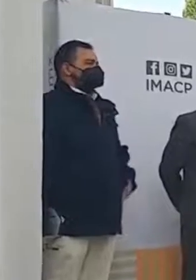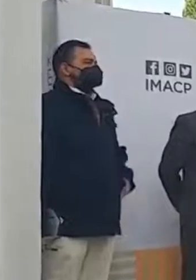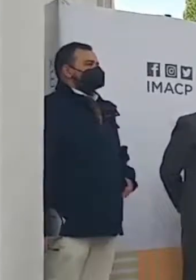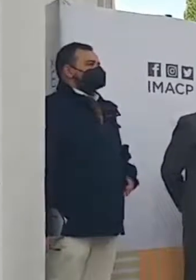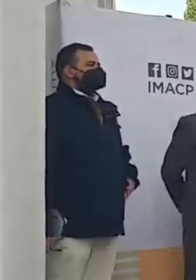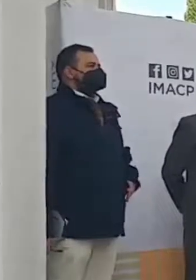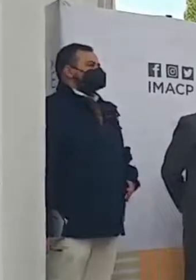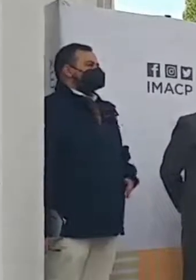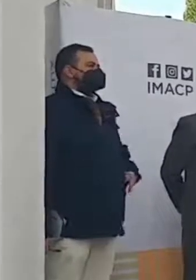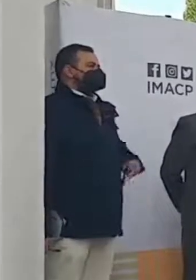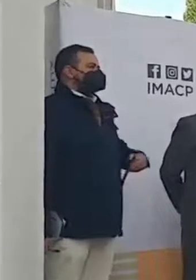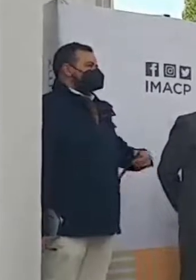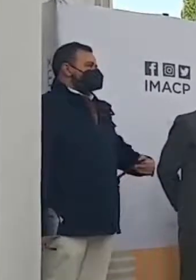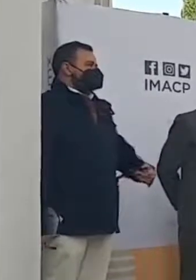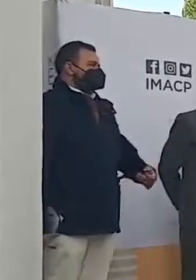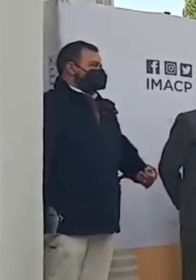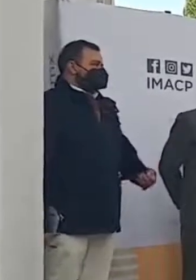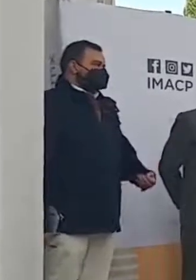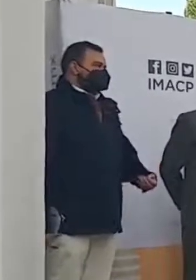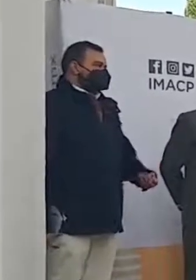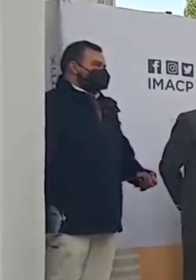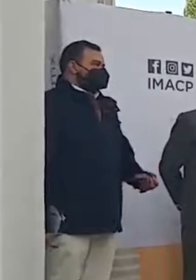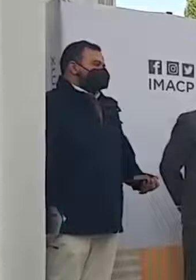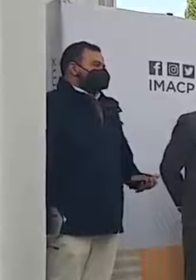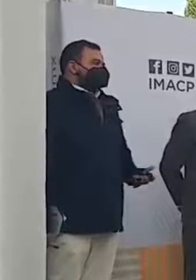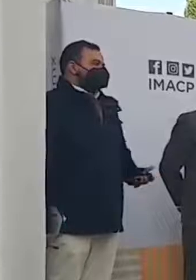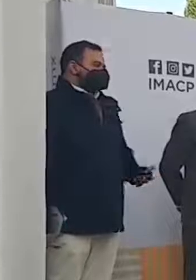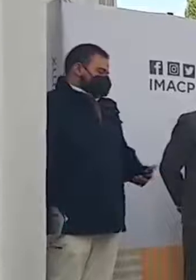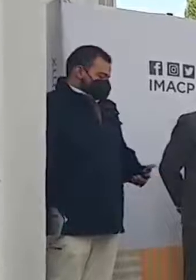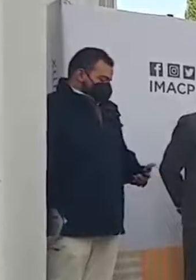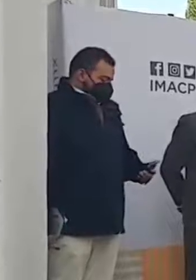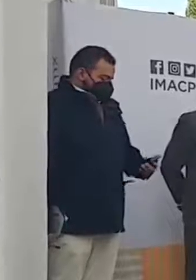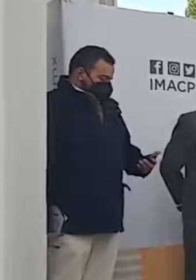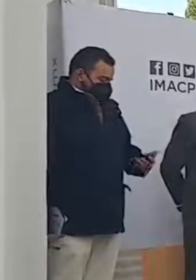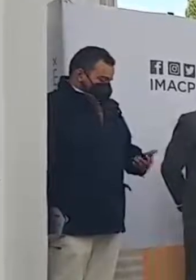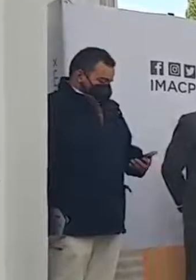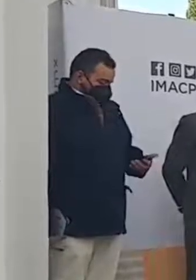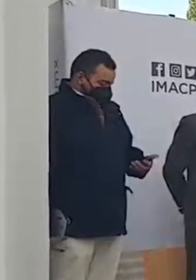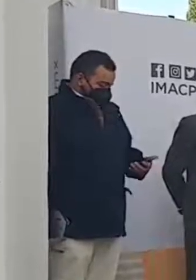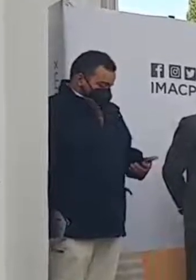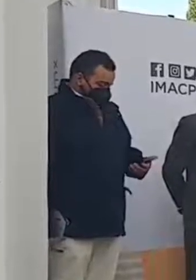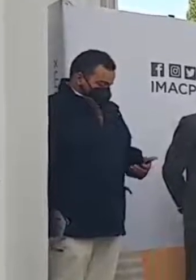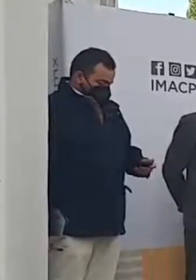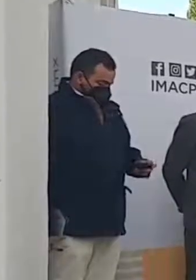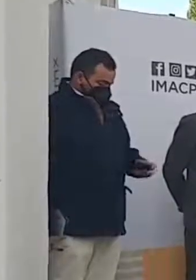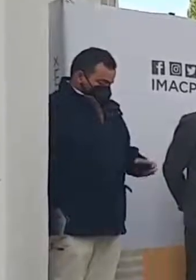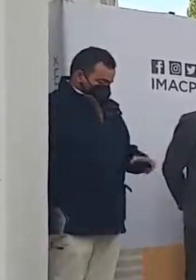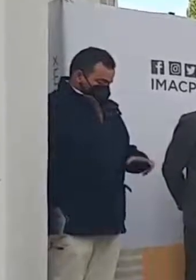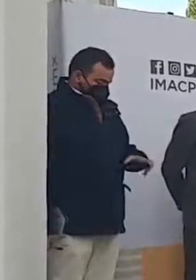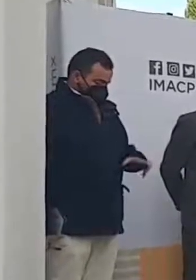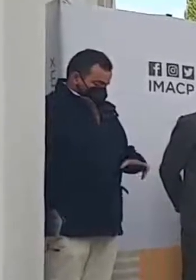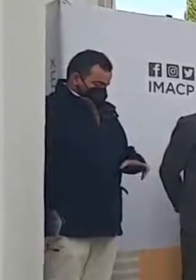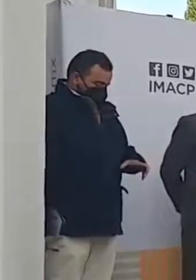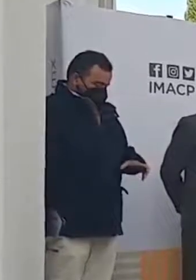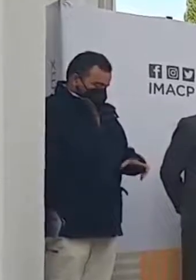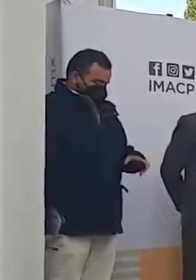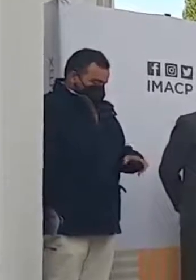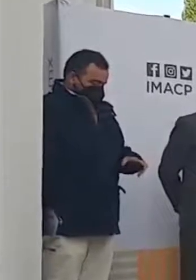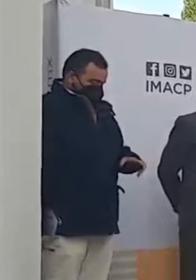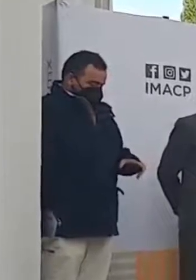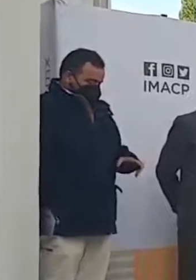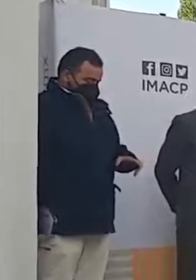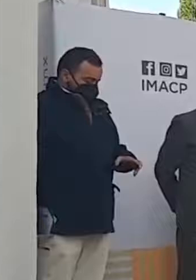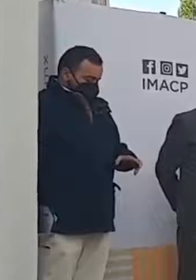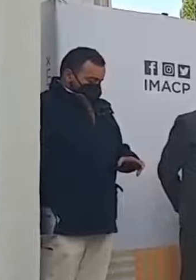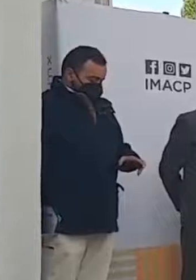inspirando a las generaciones presentes y a las venideras a recordarnos que nunca se ha tratado de pensar igual,